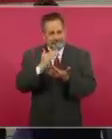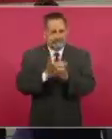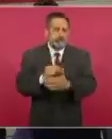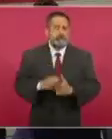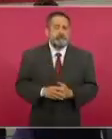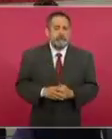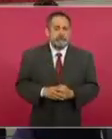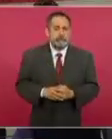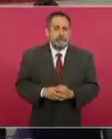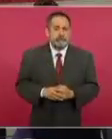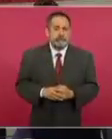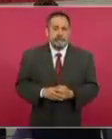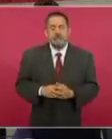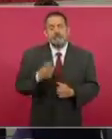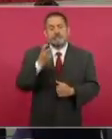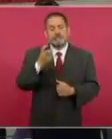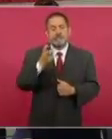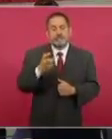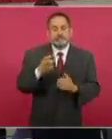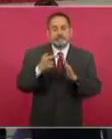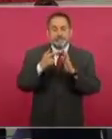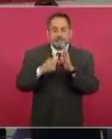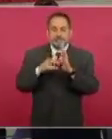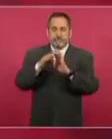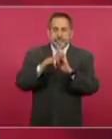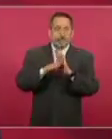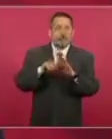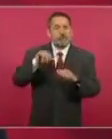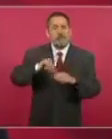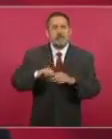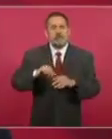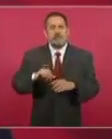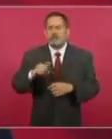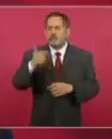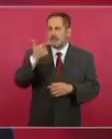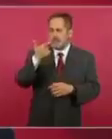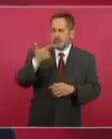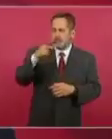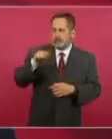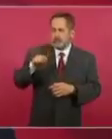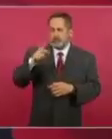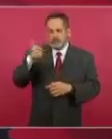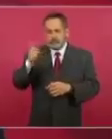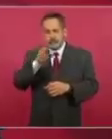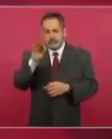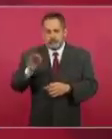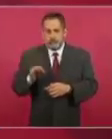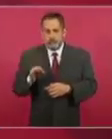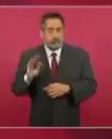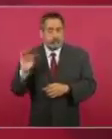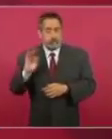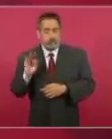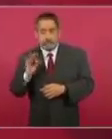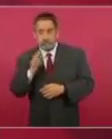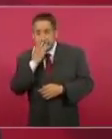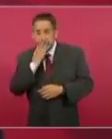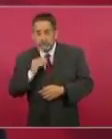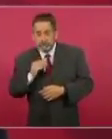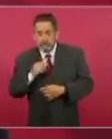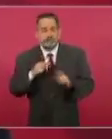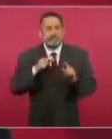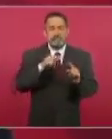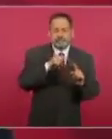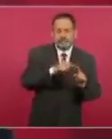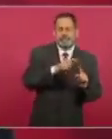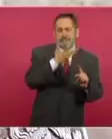Sin esta medida, estimamos que la inflación, que hoy es de 7.6%, estaría cerca del 10%,